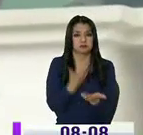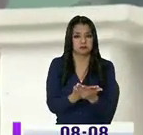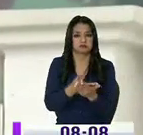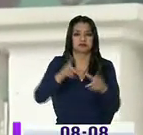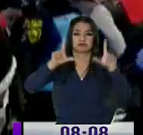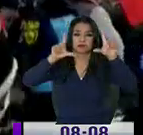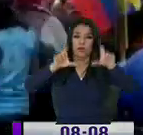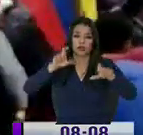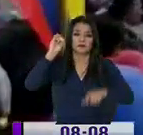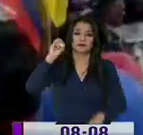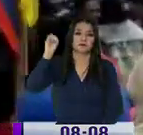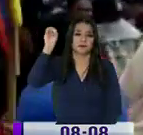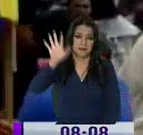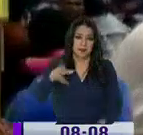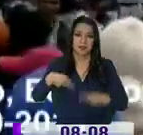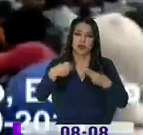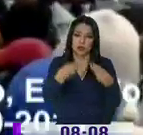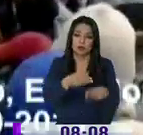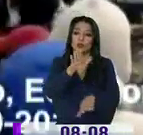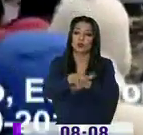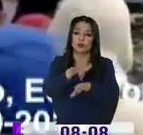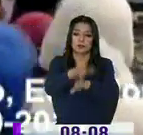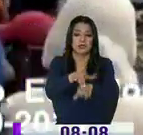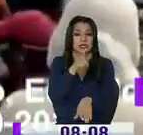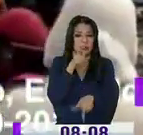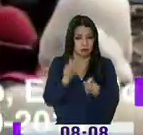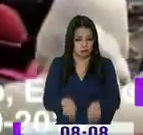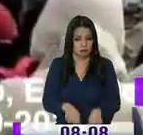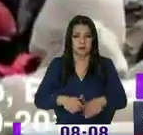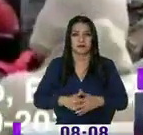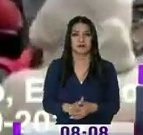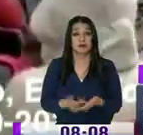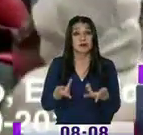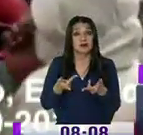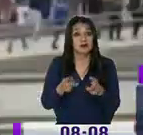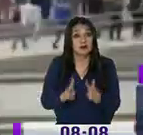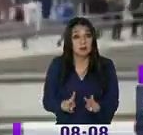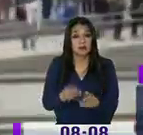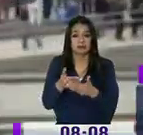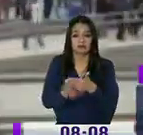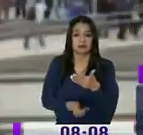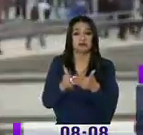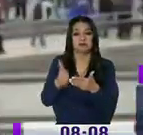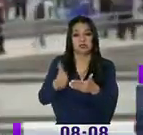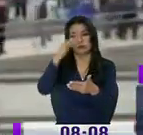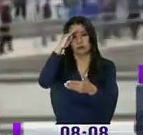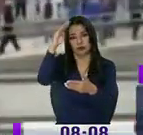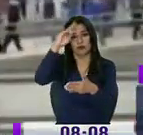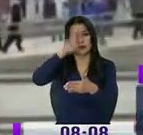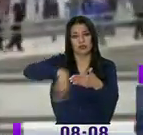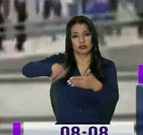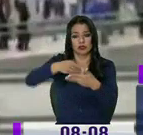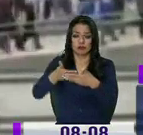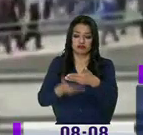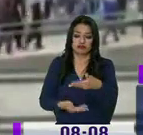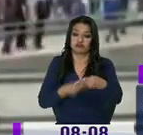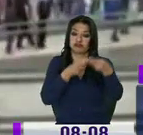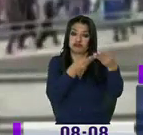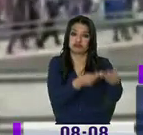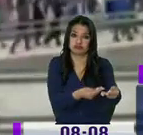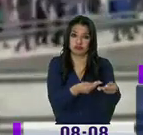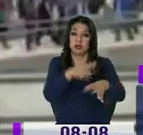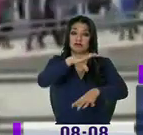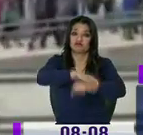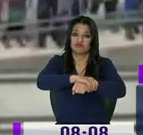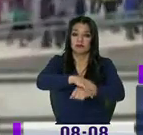más elementos que determinen responsabilidades, además del parte levantado por la Policía Nacional, en el cual se estableció la detención